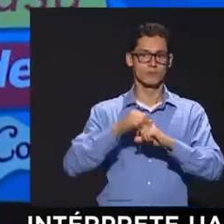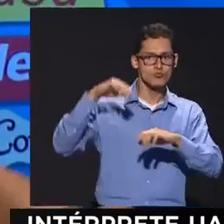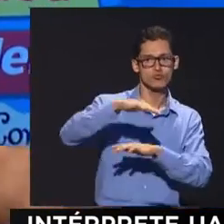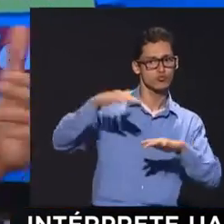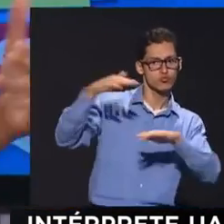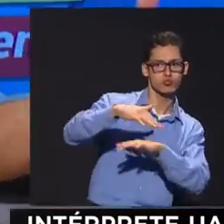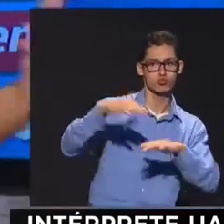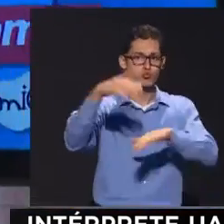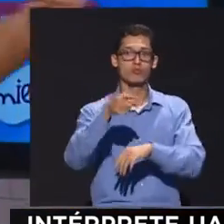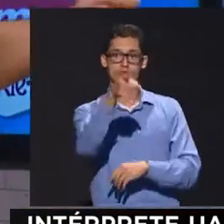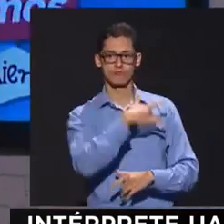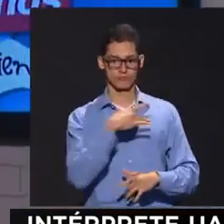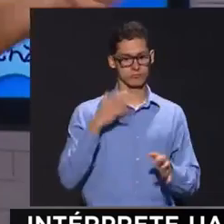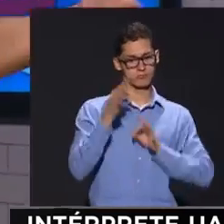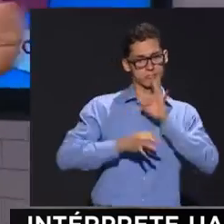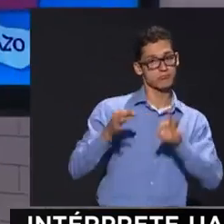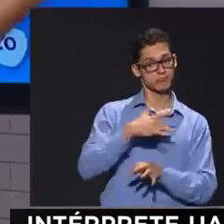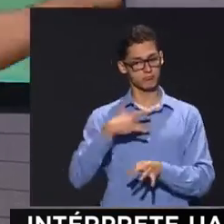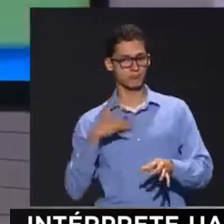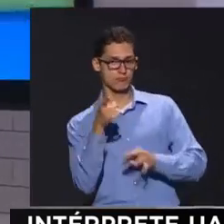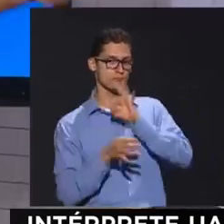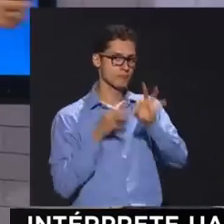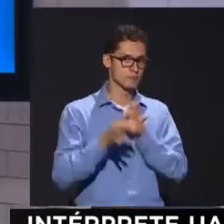el movimiento del tronco